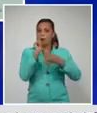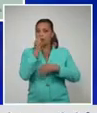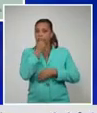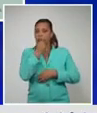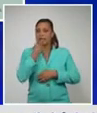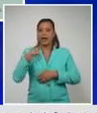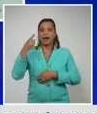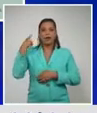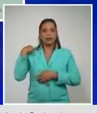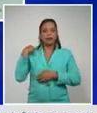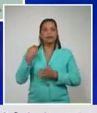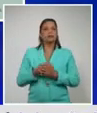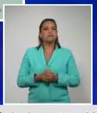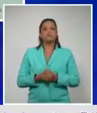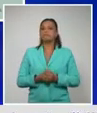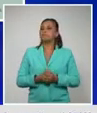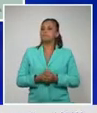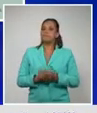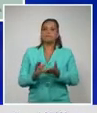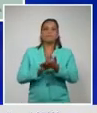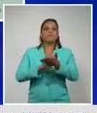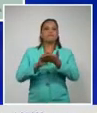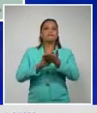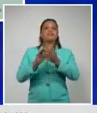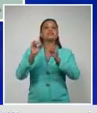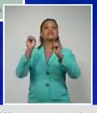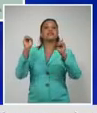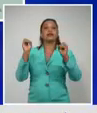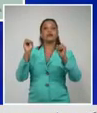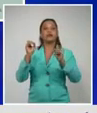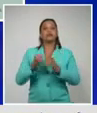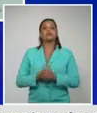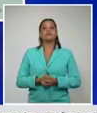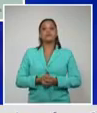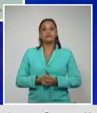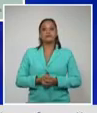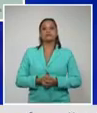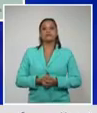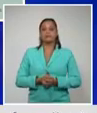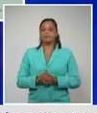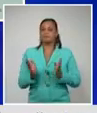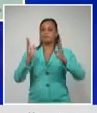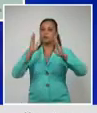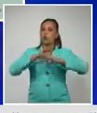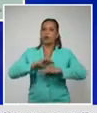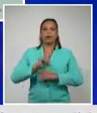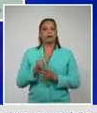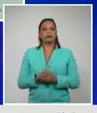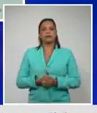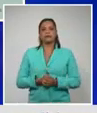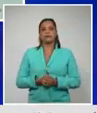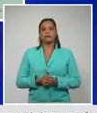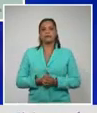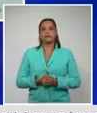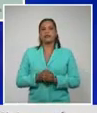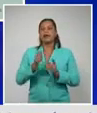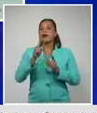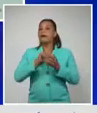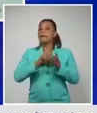ayer, no diagnostica ningún caso de COVID-19. Provincia